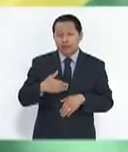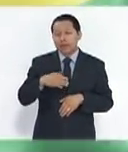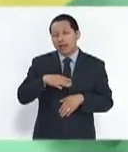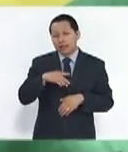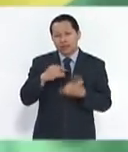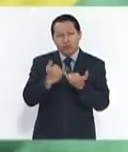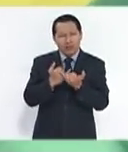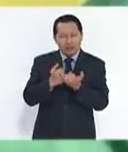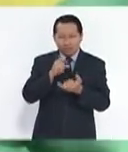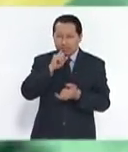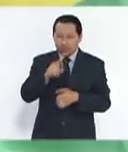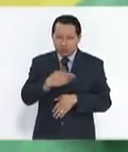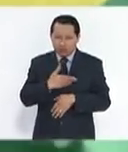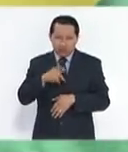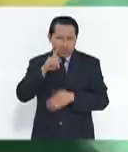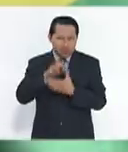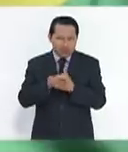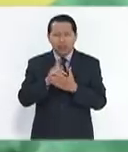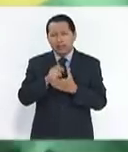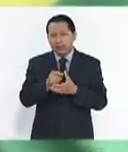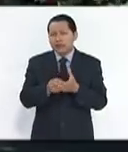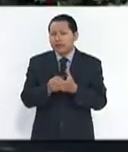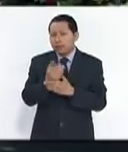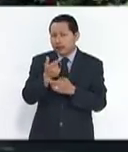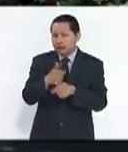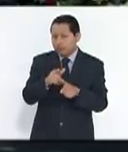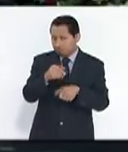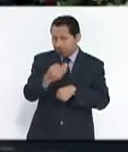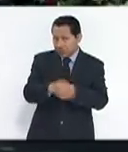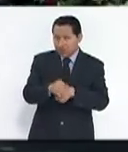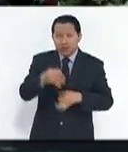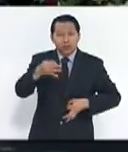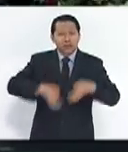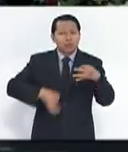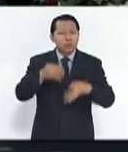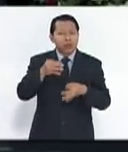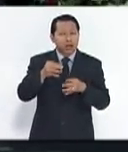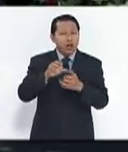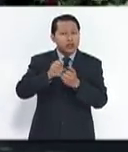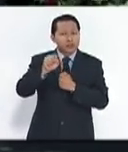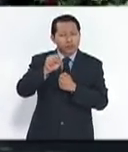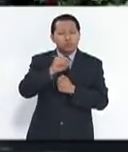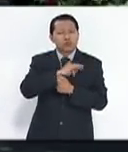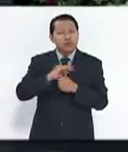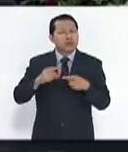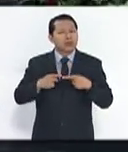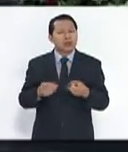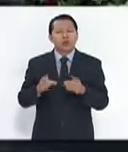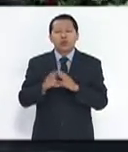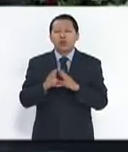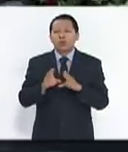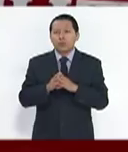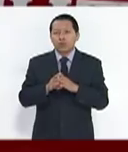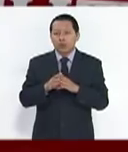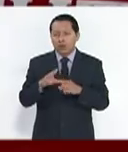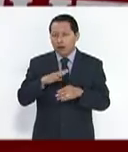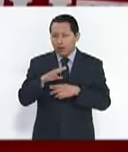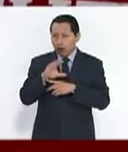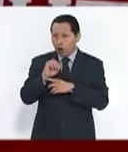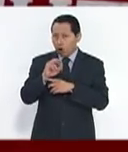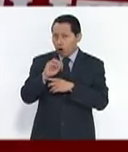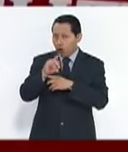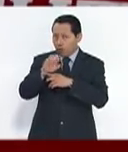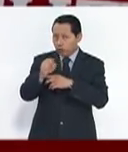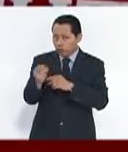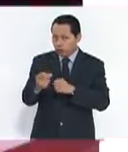Nadine Heredia serán liberados de prisión preventiva. Así lo decidió el Tribunal Constitucional al otorgar el habeas corpus a